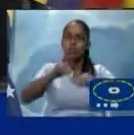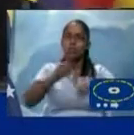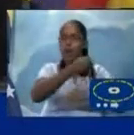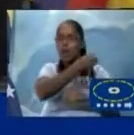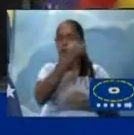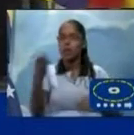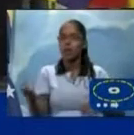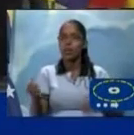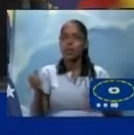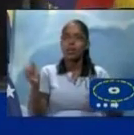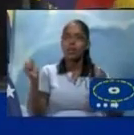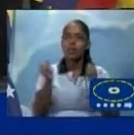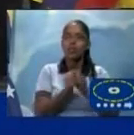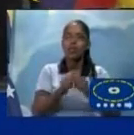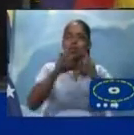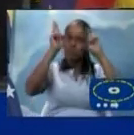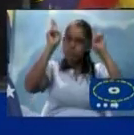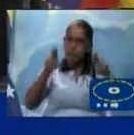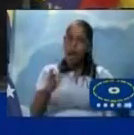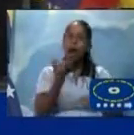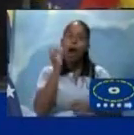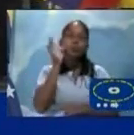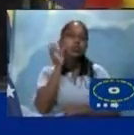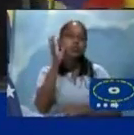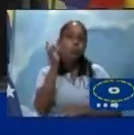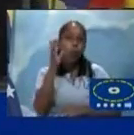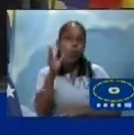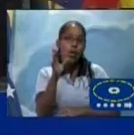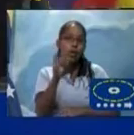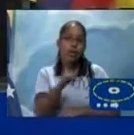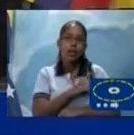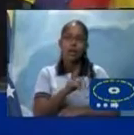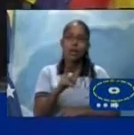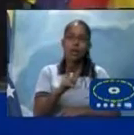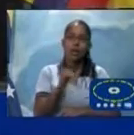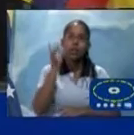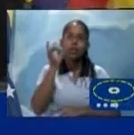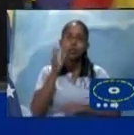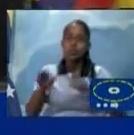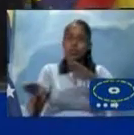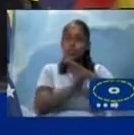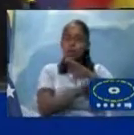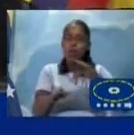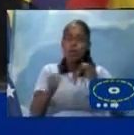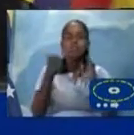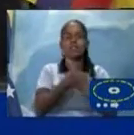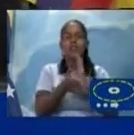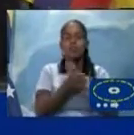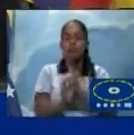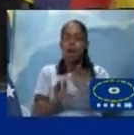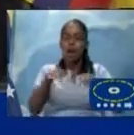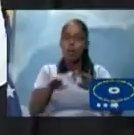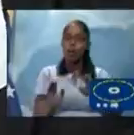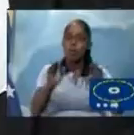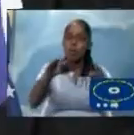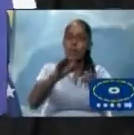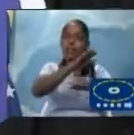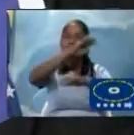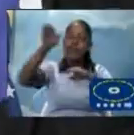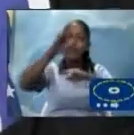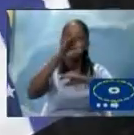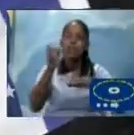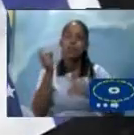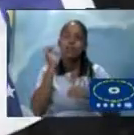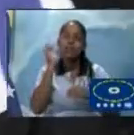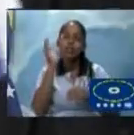blanco con dos rayas azules. El azul de abajo representa los mares y el azul de arriba